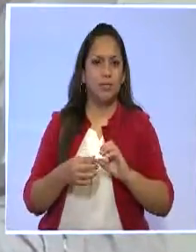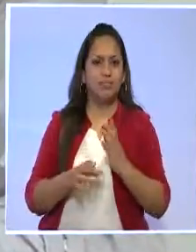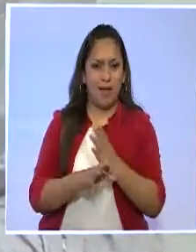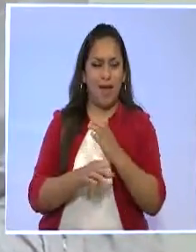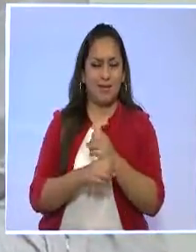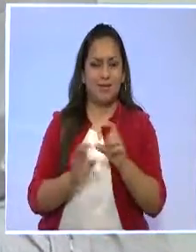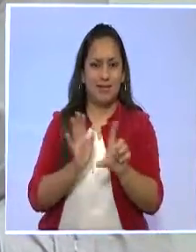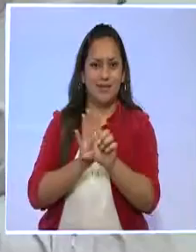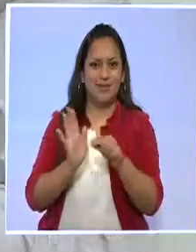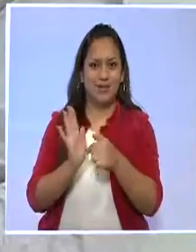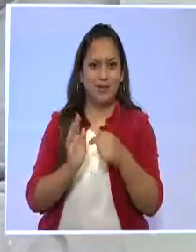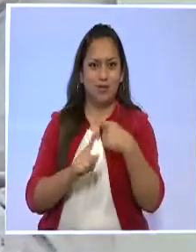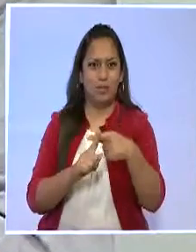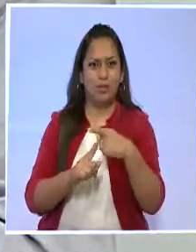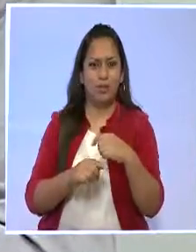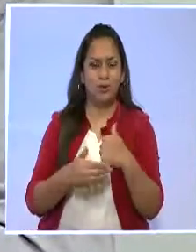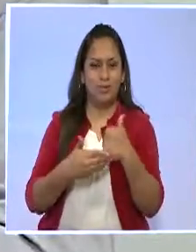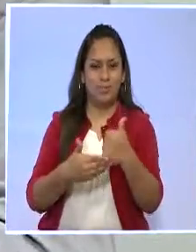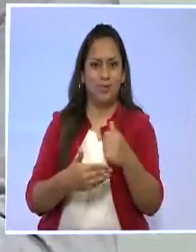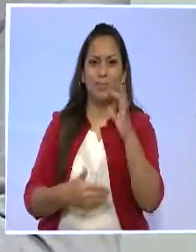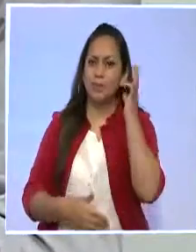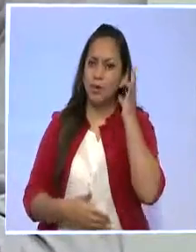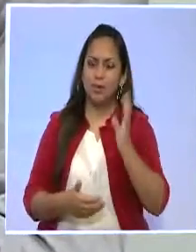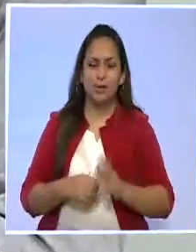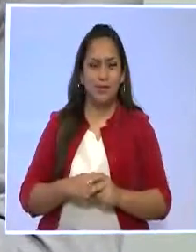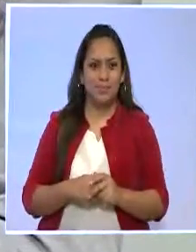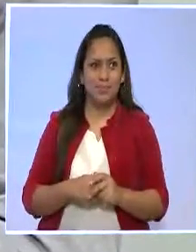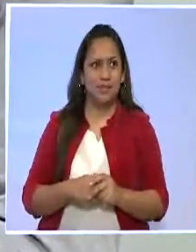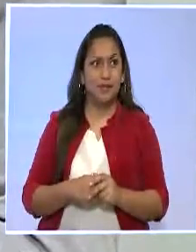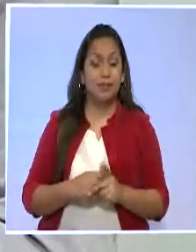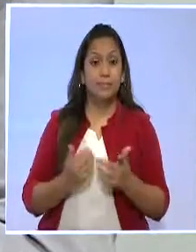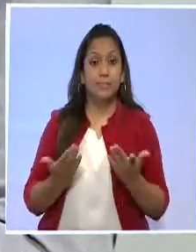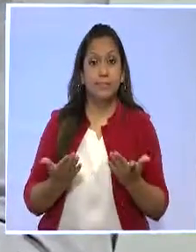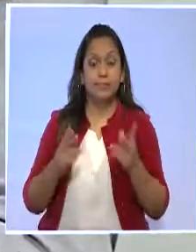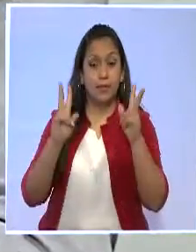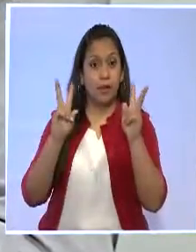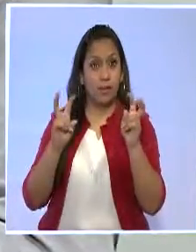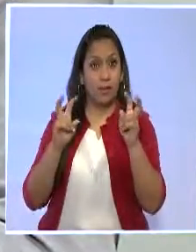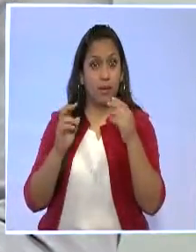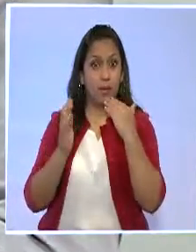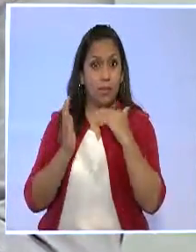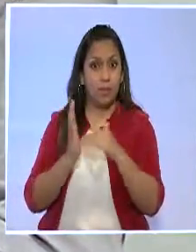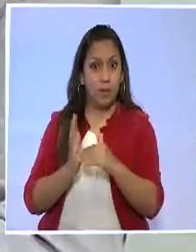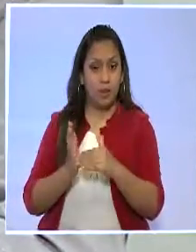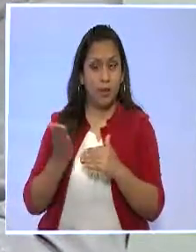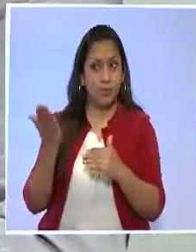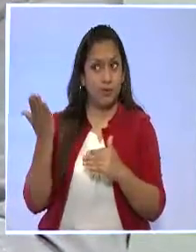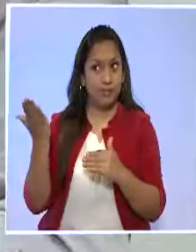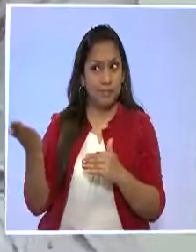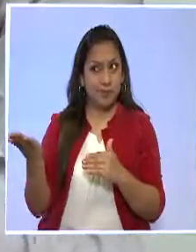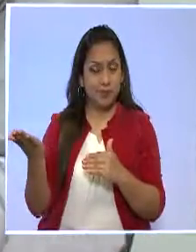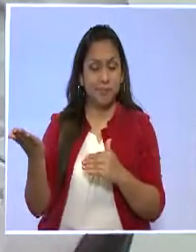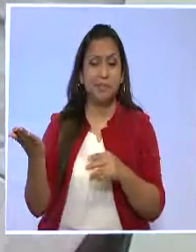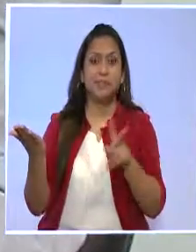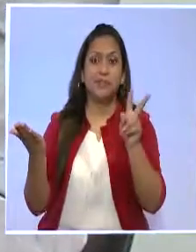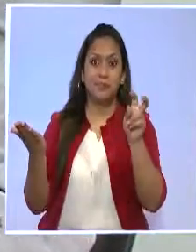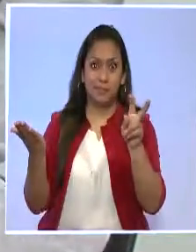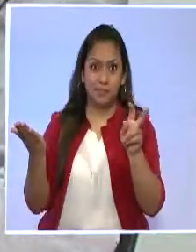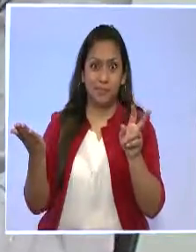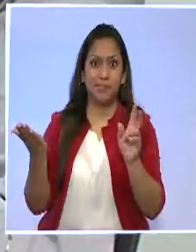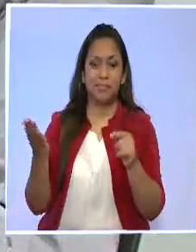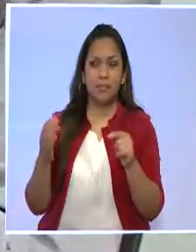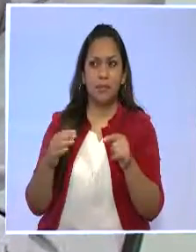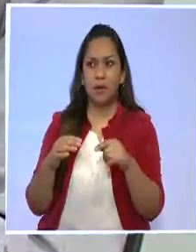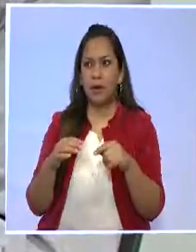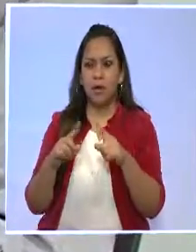presidente a gabriela este que tiene al mundo como que patas arriba lo que se descubrió frente a este hackeo que se hizo a